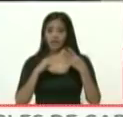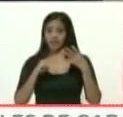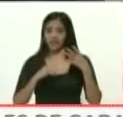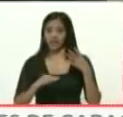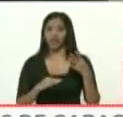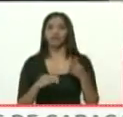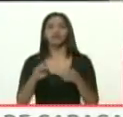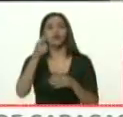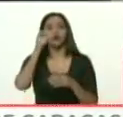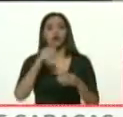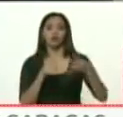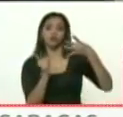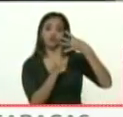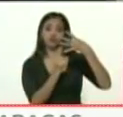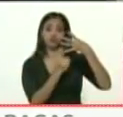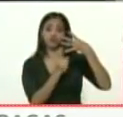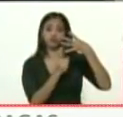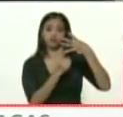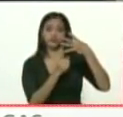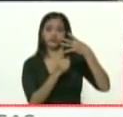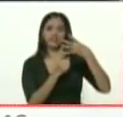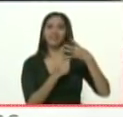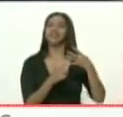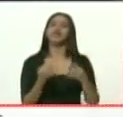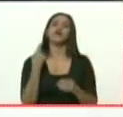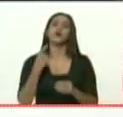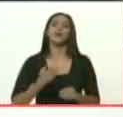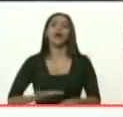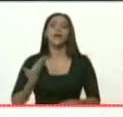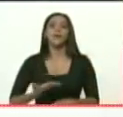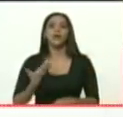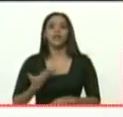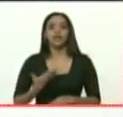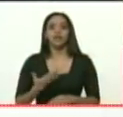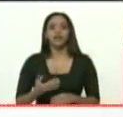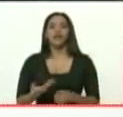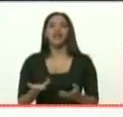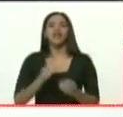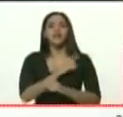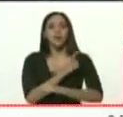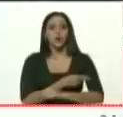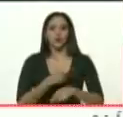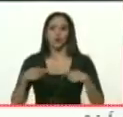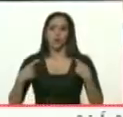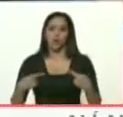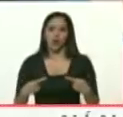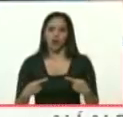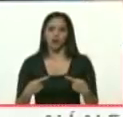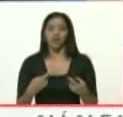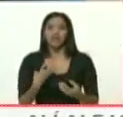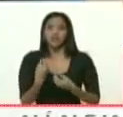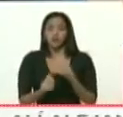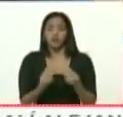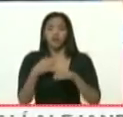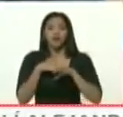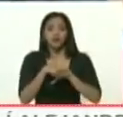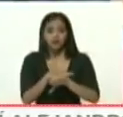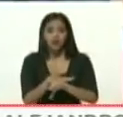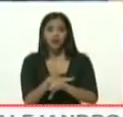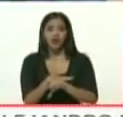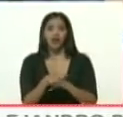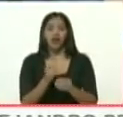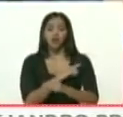Y el cuarto nivel, que es uno de los más importantes, es el Poder Popular. Es como integrar al